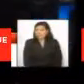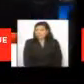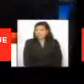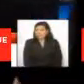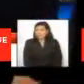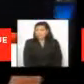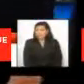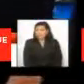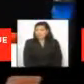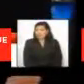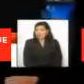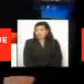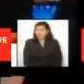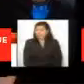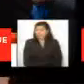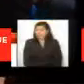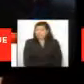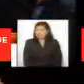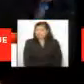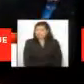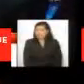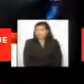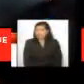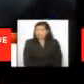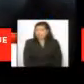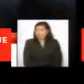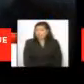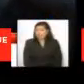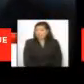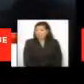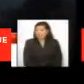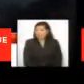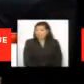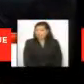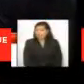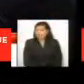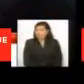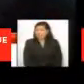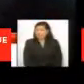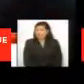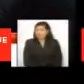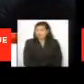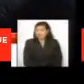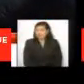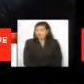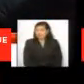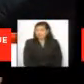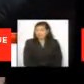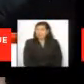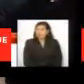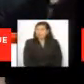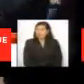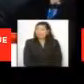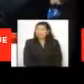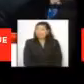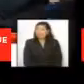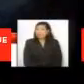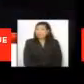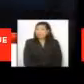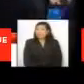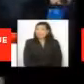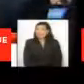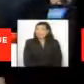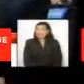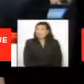del fujimorismo de que este tema de Pedro Chávarri debe tener la prioridad similar al de todos los casos.